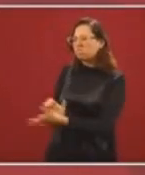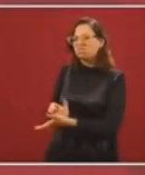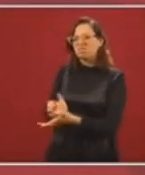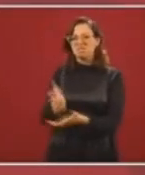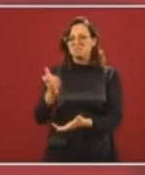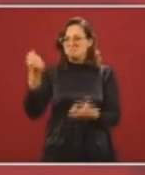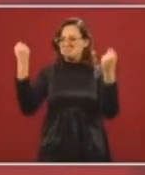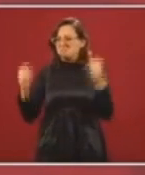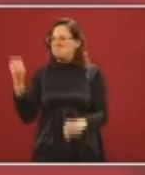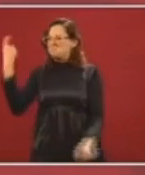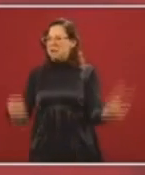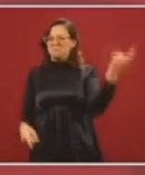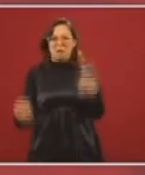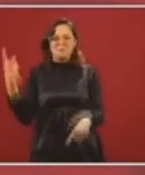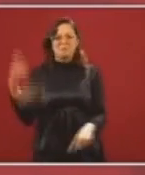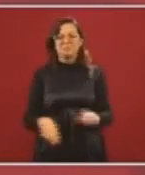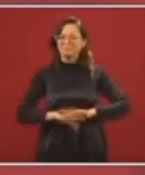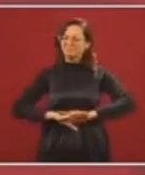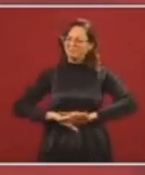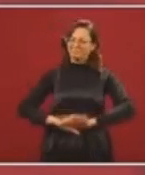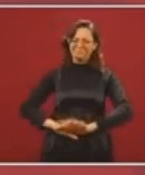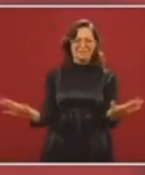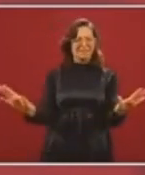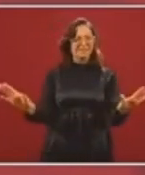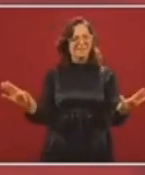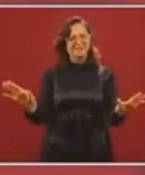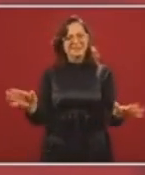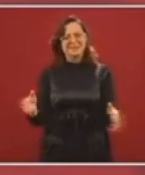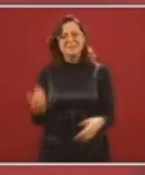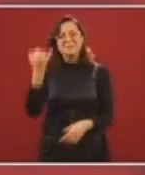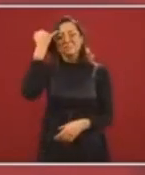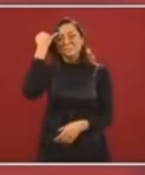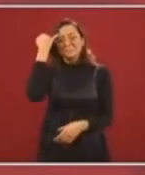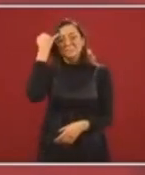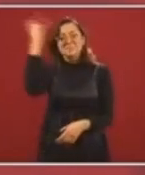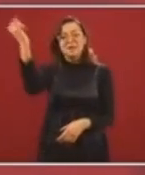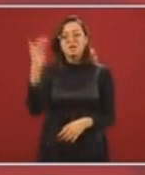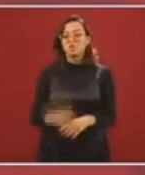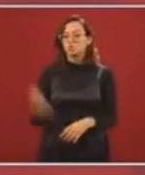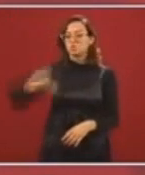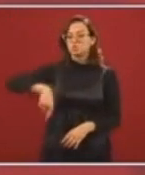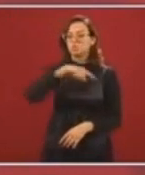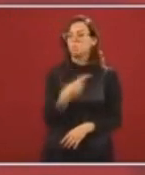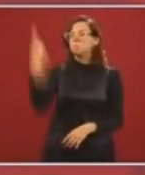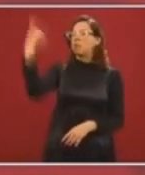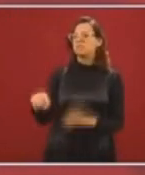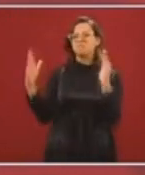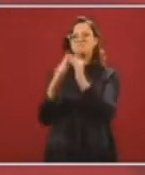el autoritarismo. O sea, ¿qué hacemos nosotros? Imagínense, con toques de queda.